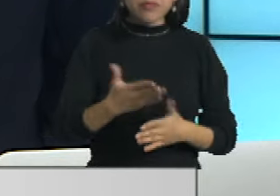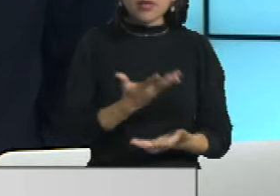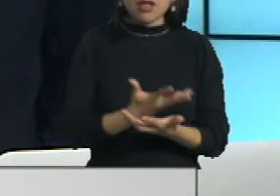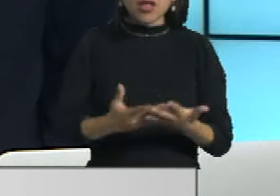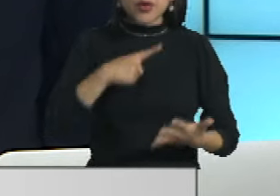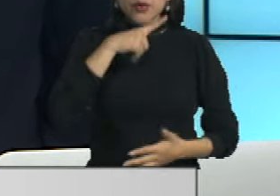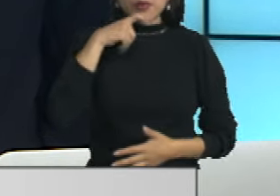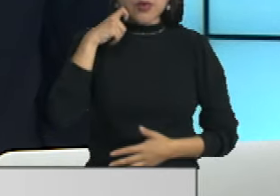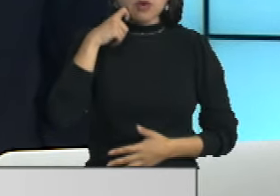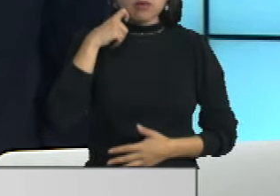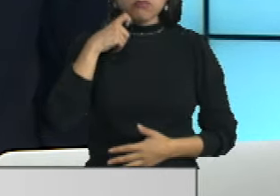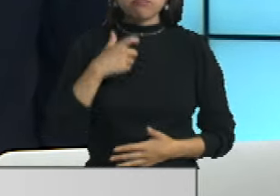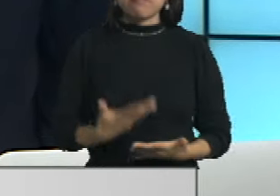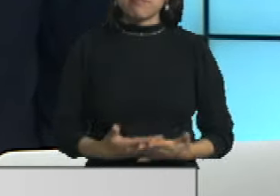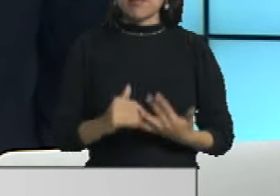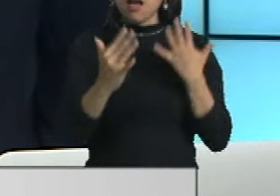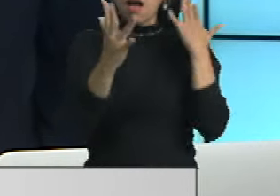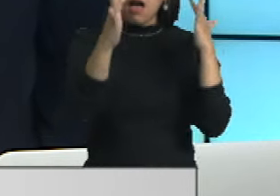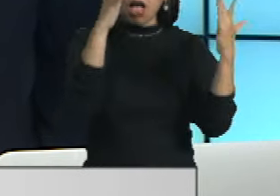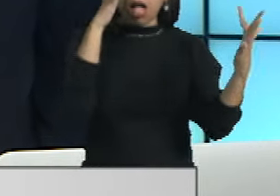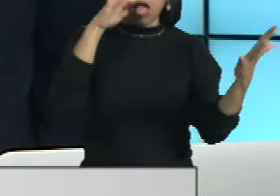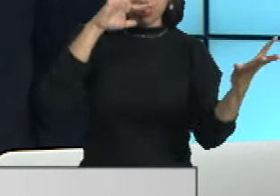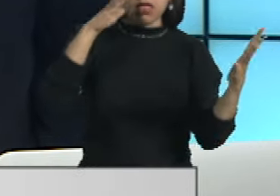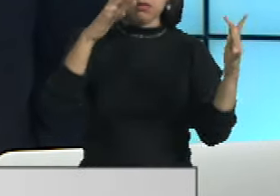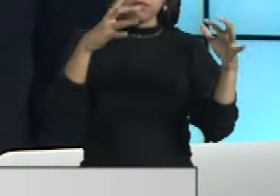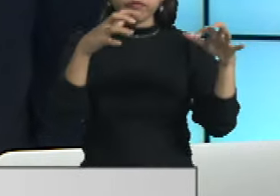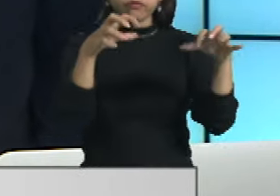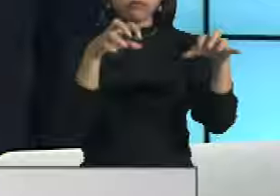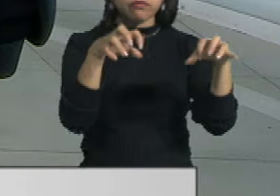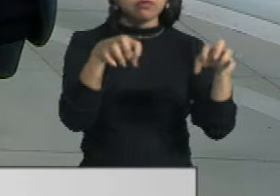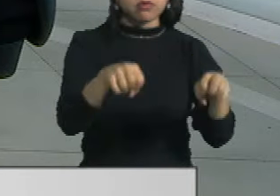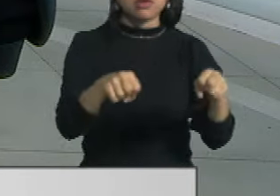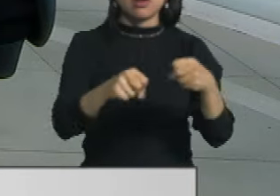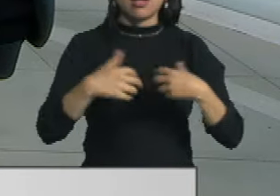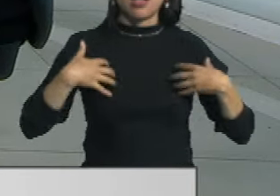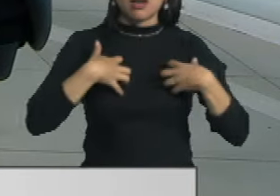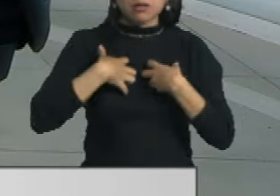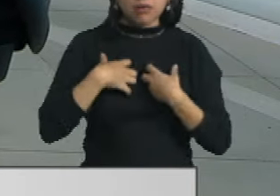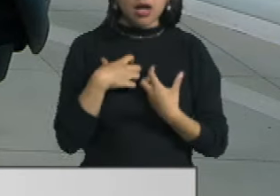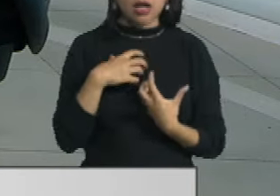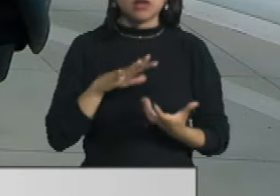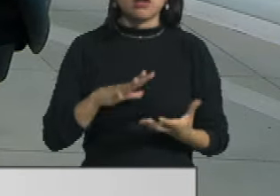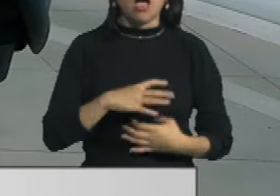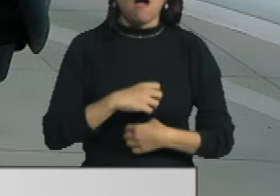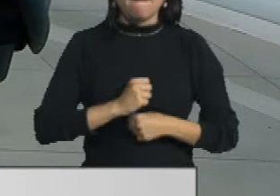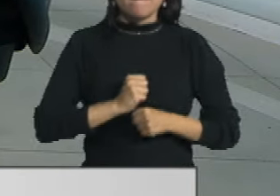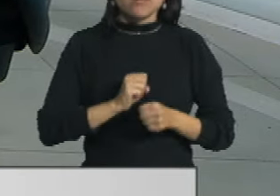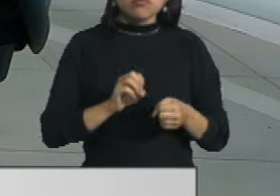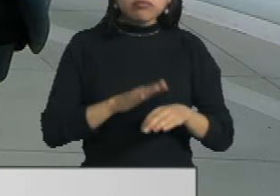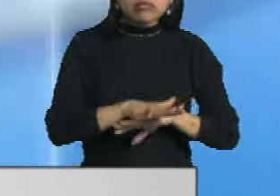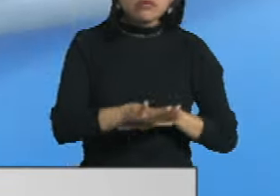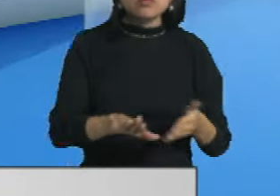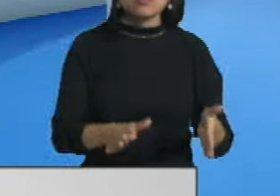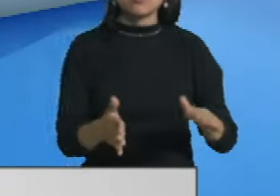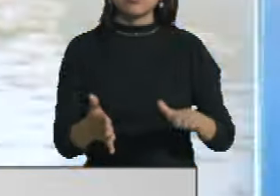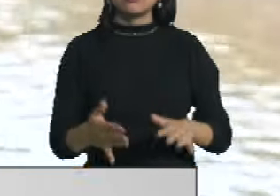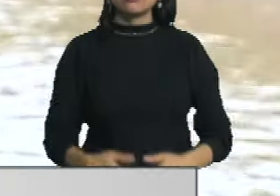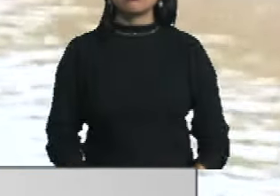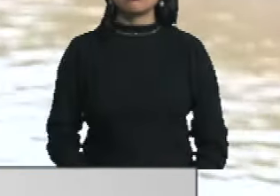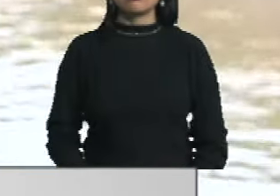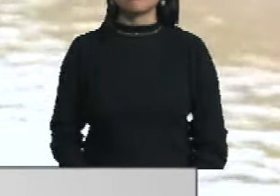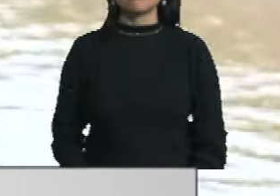el resultado. Hasta este lugar del país viajó nuestro periodista Stig Luengas. Stig, ¿cuáles son los detalles de la situación? Buenas tardes. Así